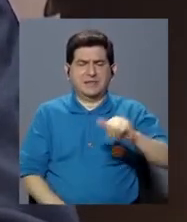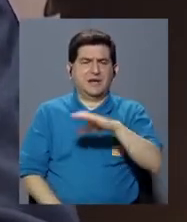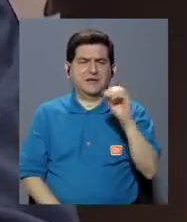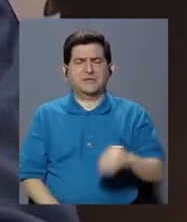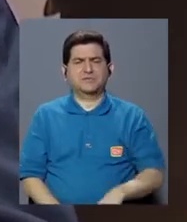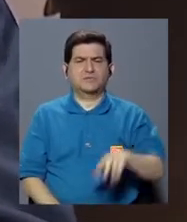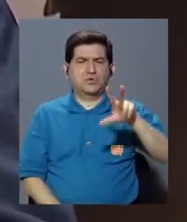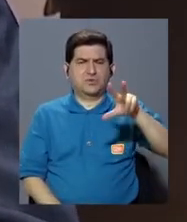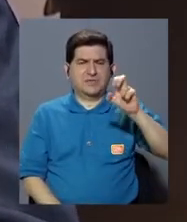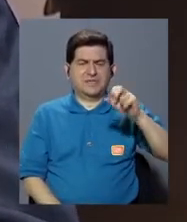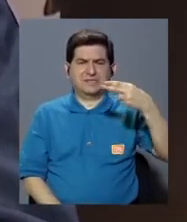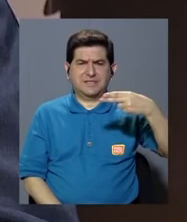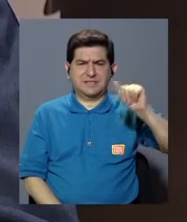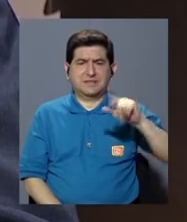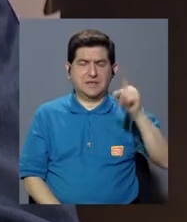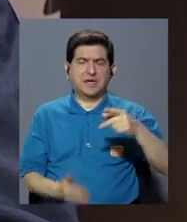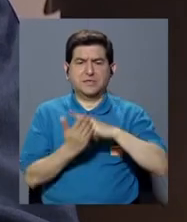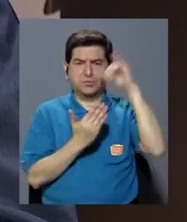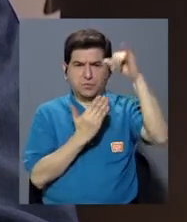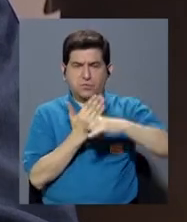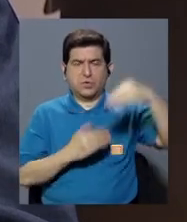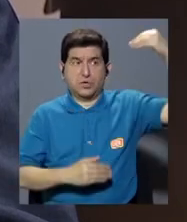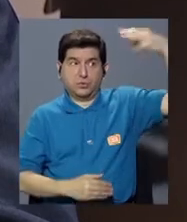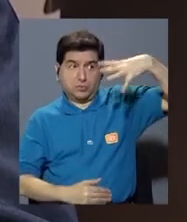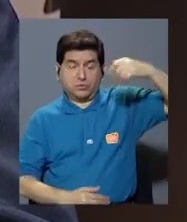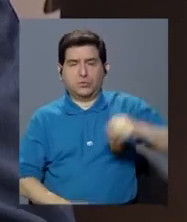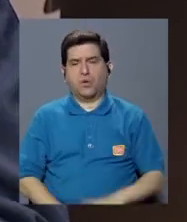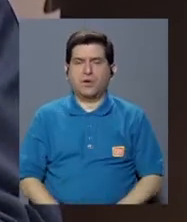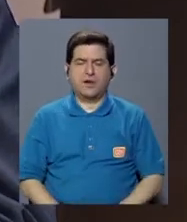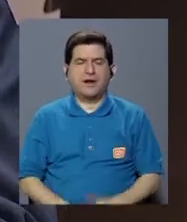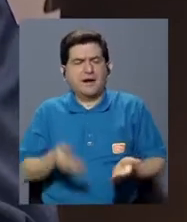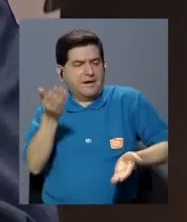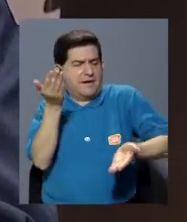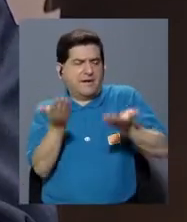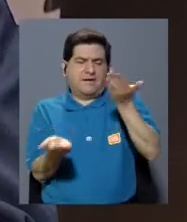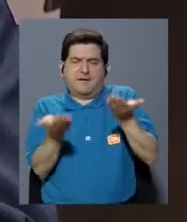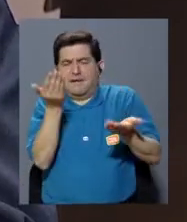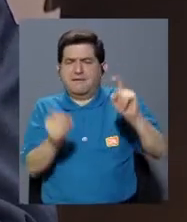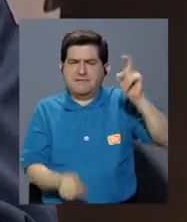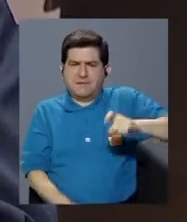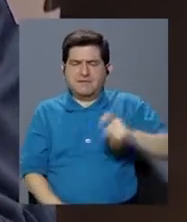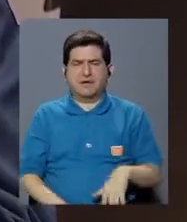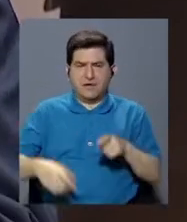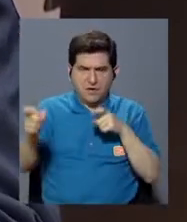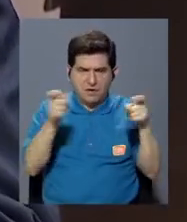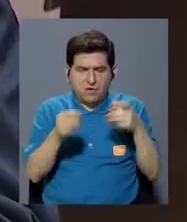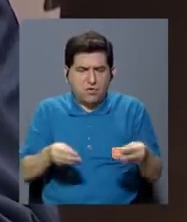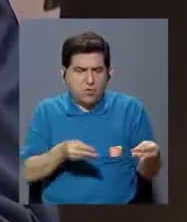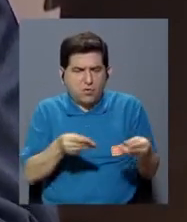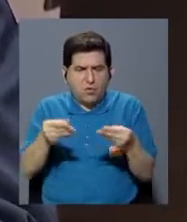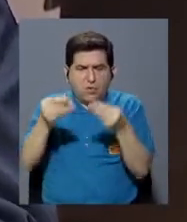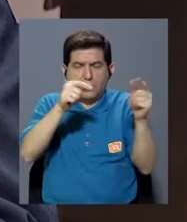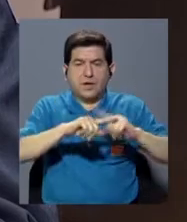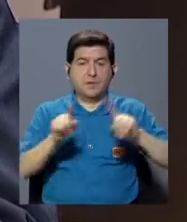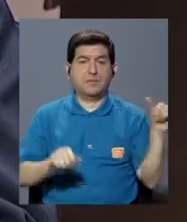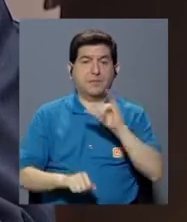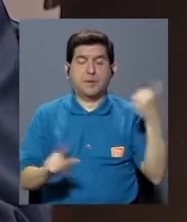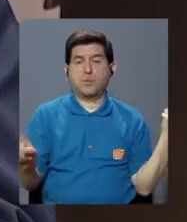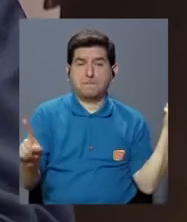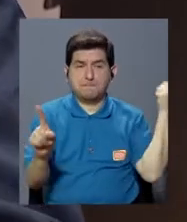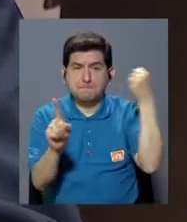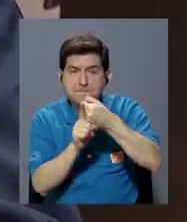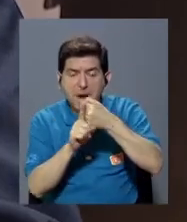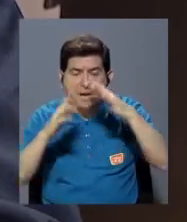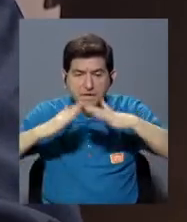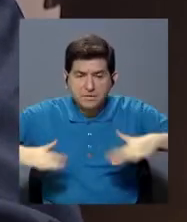necesita 300 hectáreas. Entonces, hay que tener un balance en el control de las emisiones, pero también el